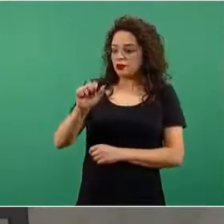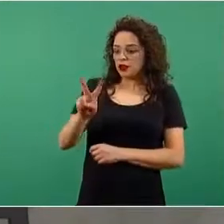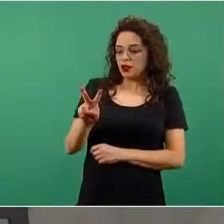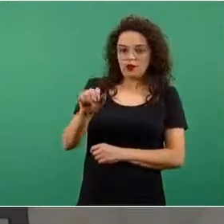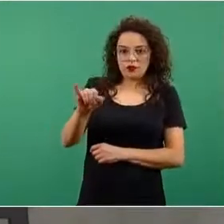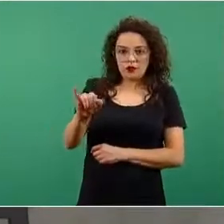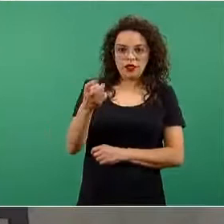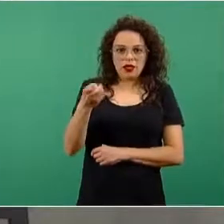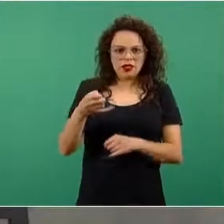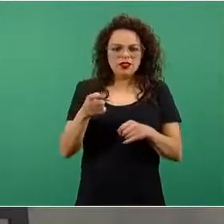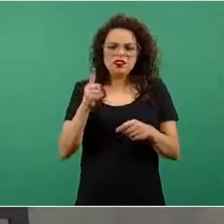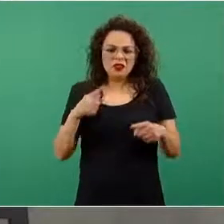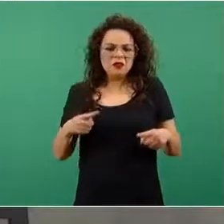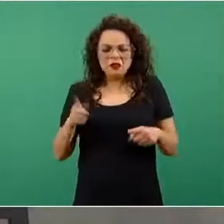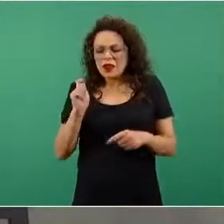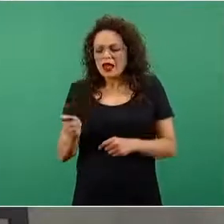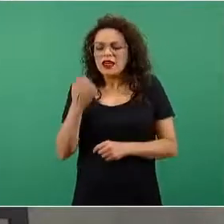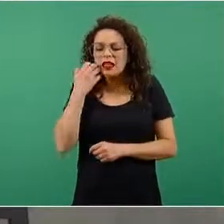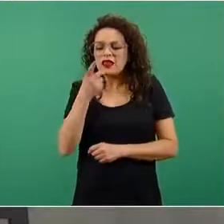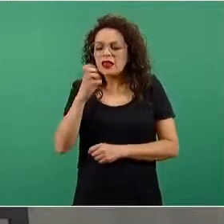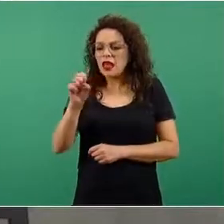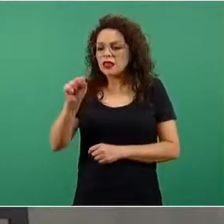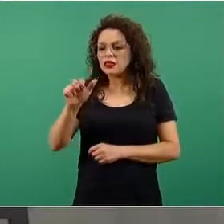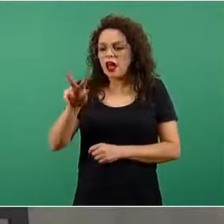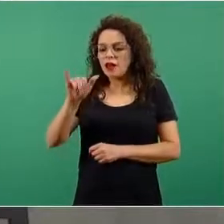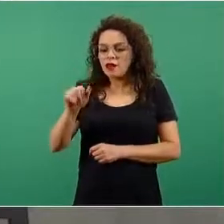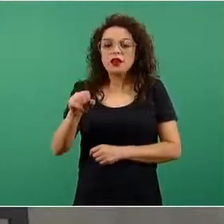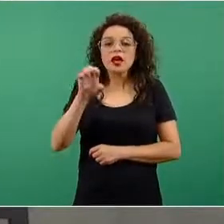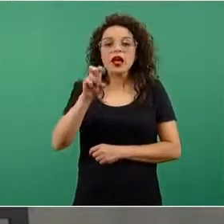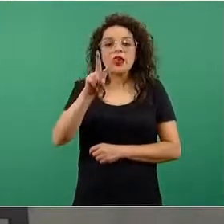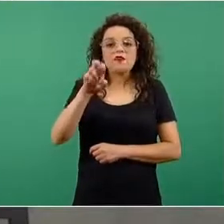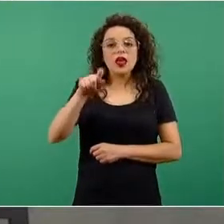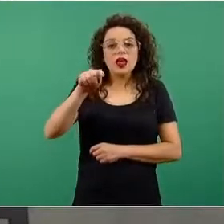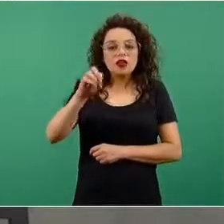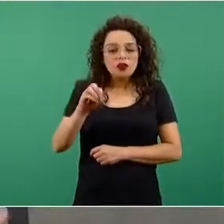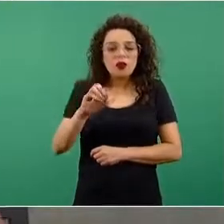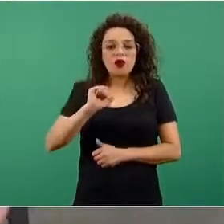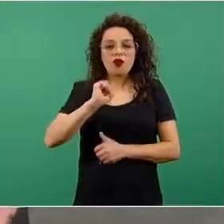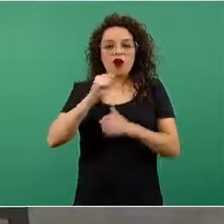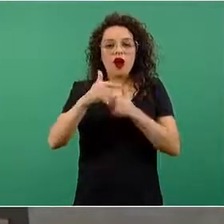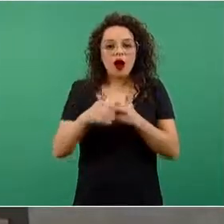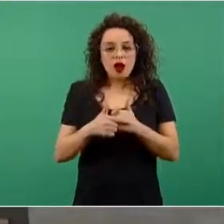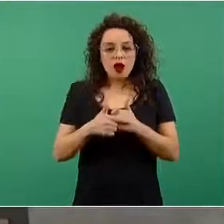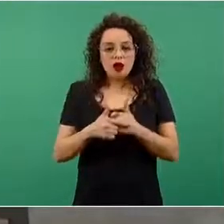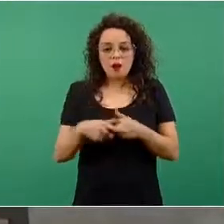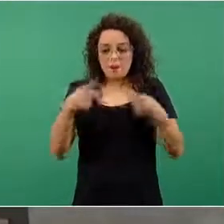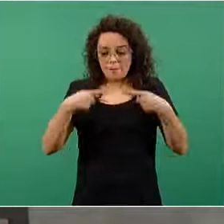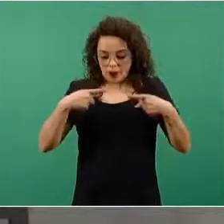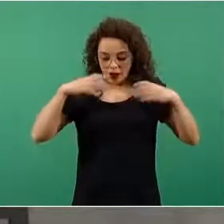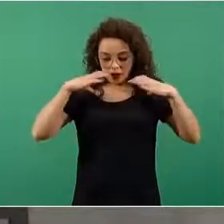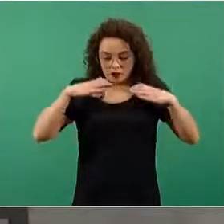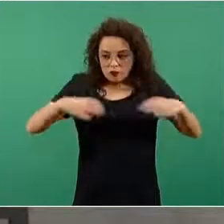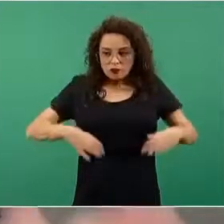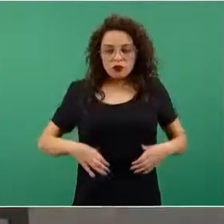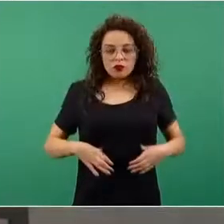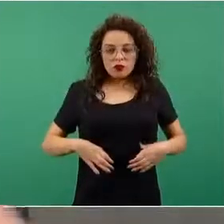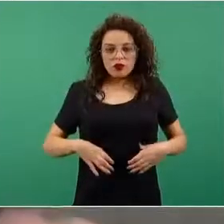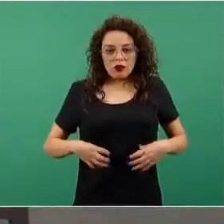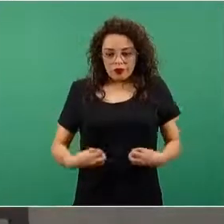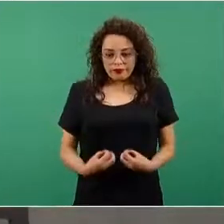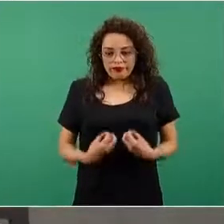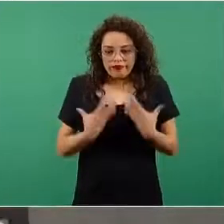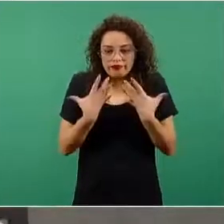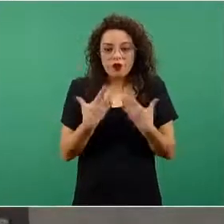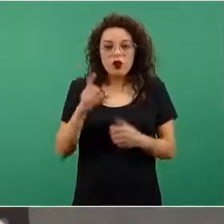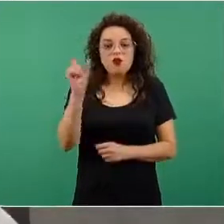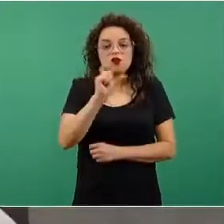un término técnico que quiere decir que son eventos, son situaciones que presentan los organismos humanos cuando son